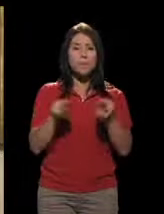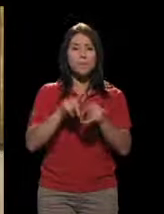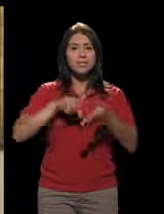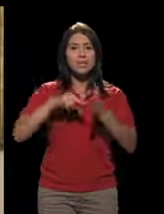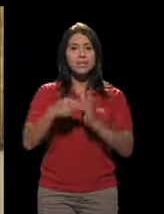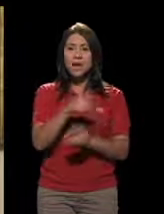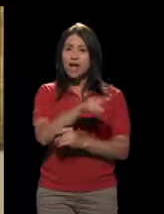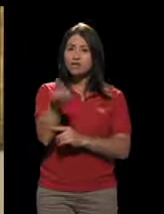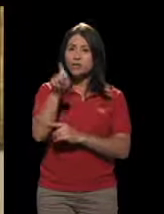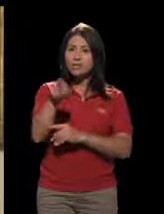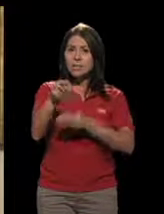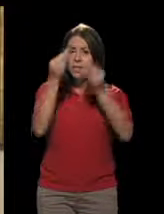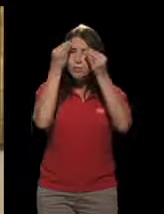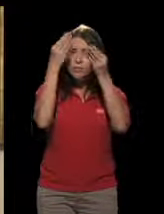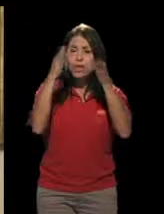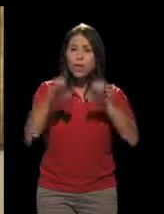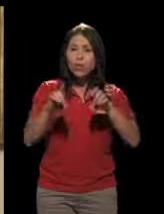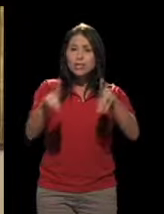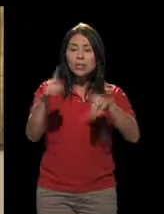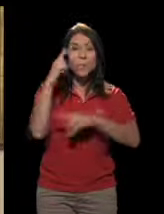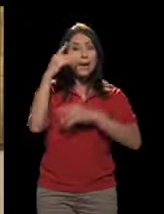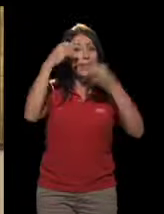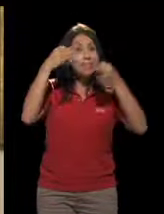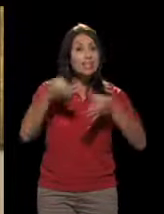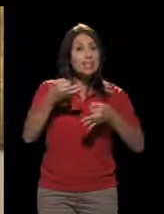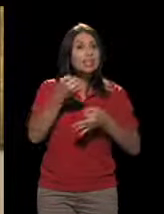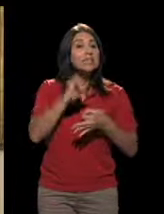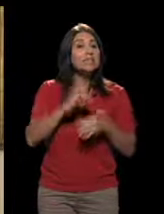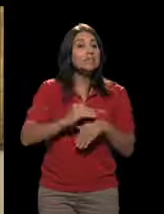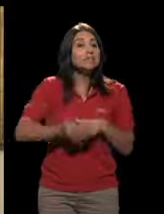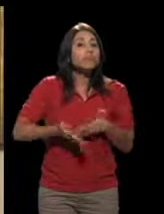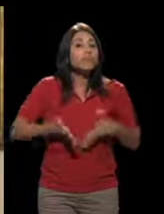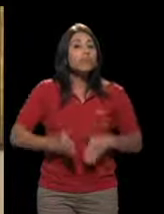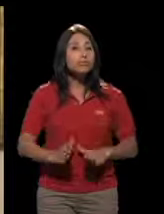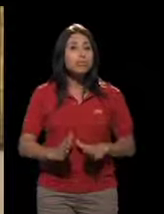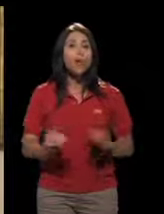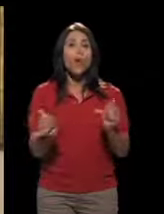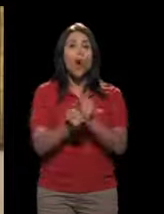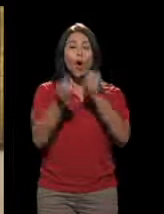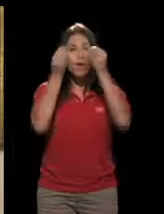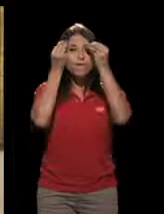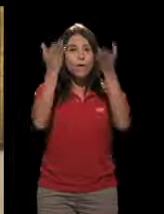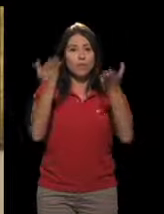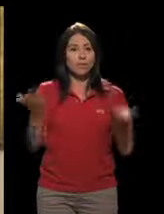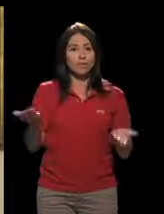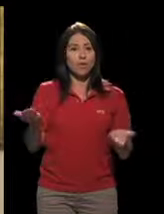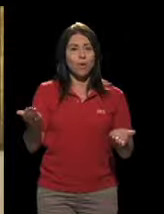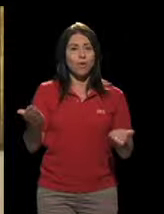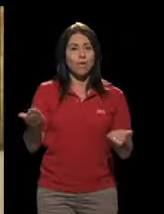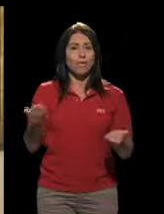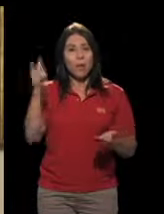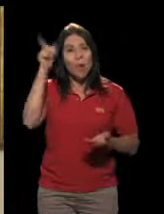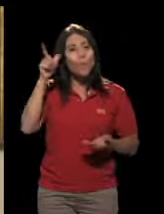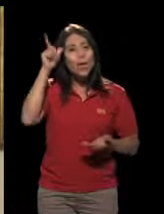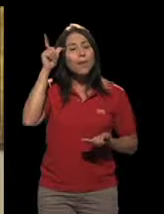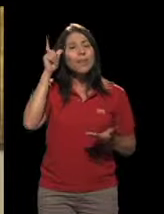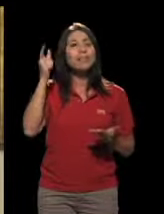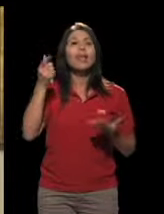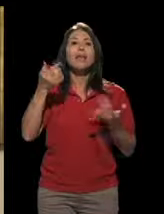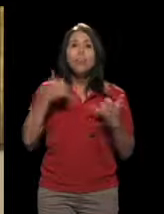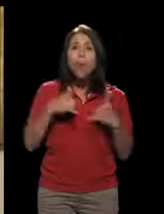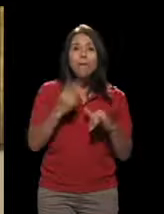por la educación para decidir la maternidad y la paternidad desde la información y obviamente seguimos